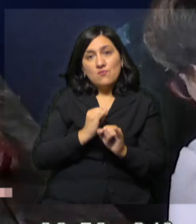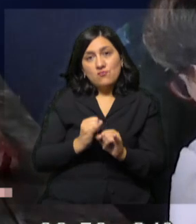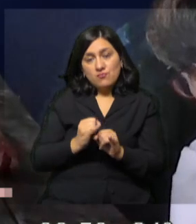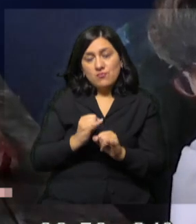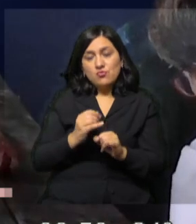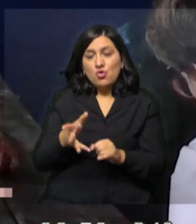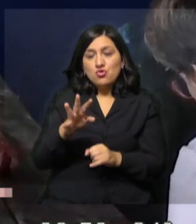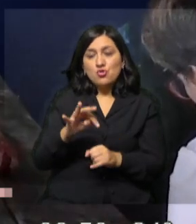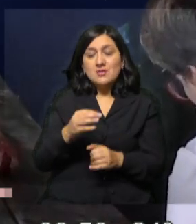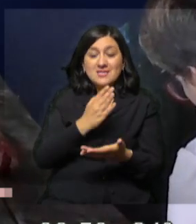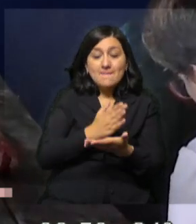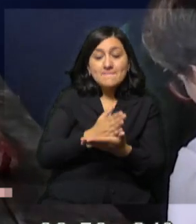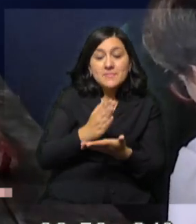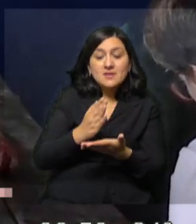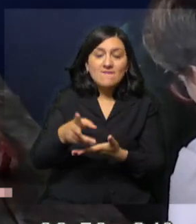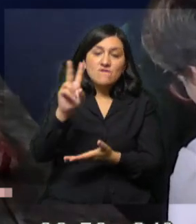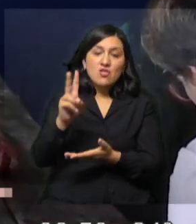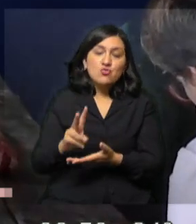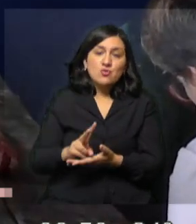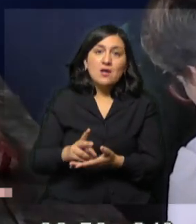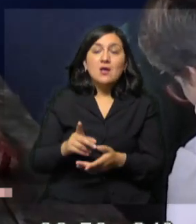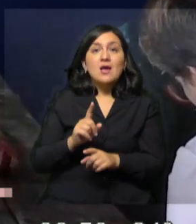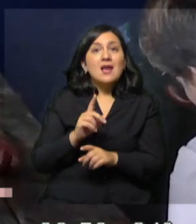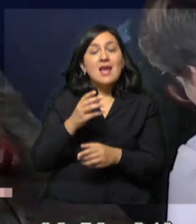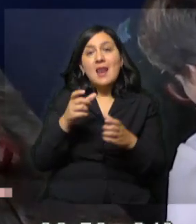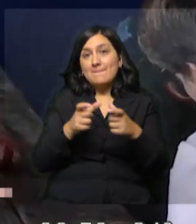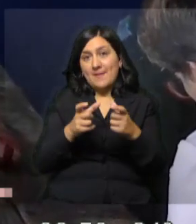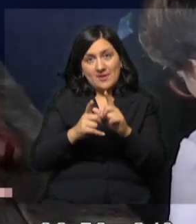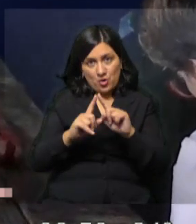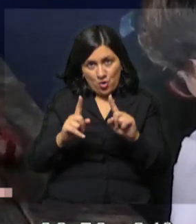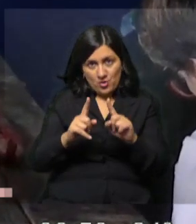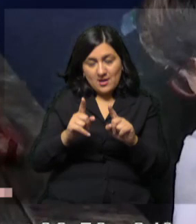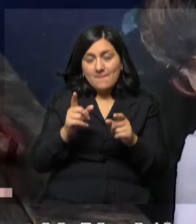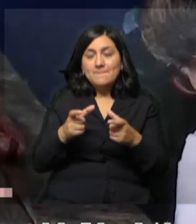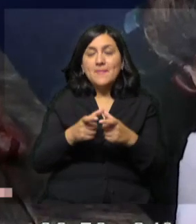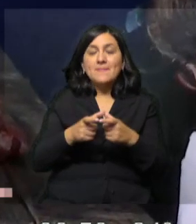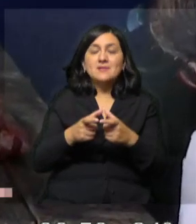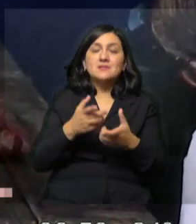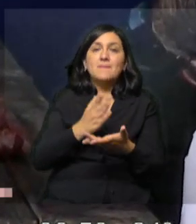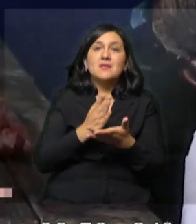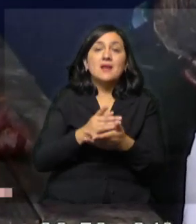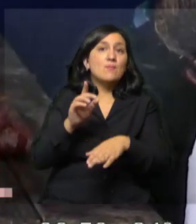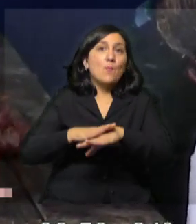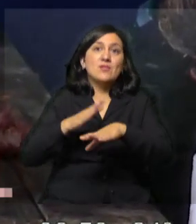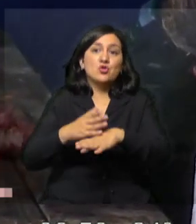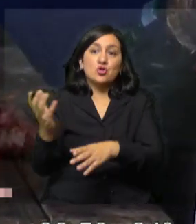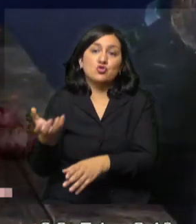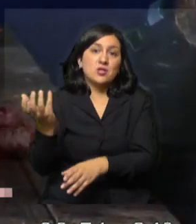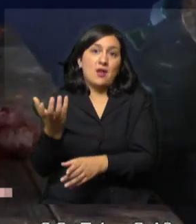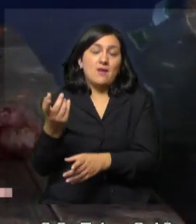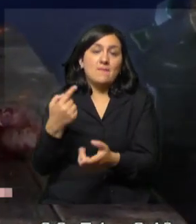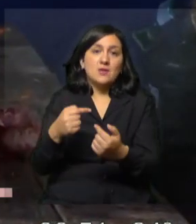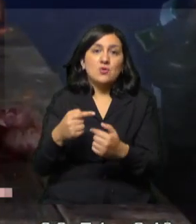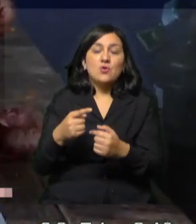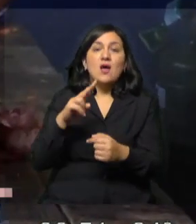el día anterior la mayor cantidad de verdura posible, menos la papa que se deja para picar en el momento. Digo, hay alrededor de unos 20 colaboradores